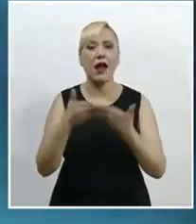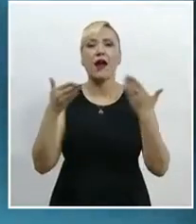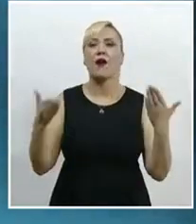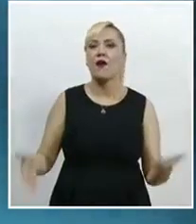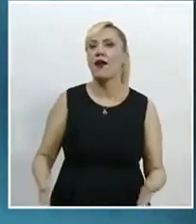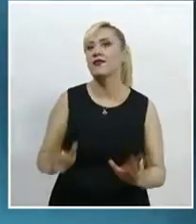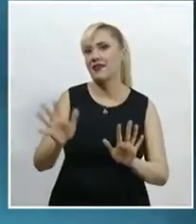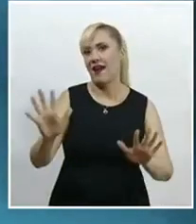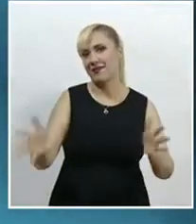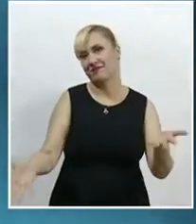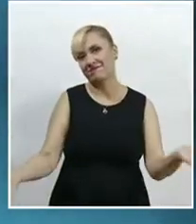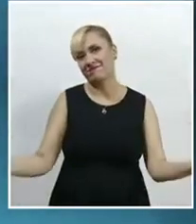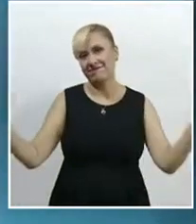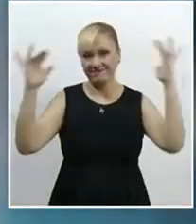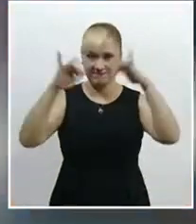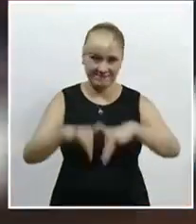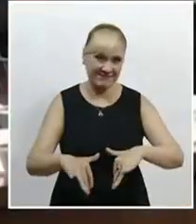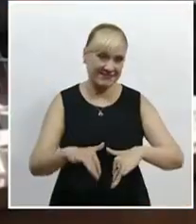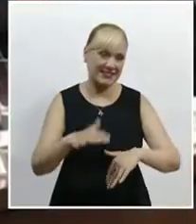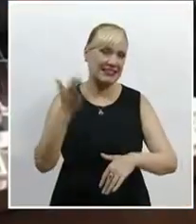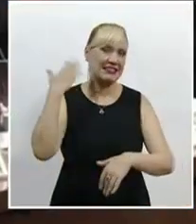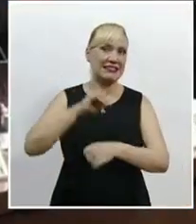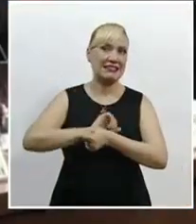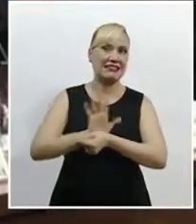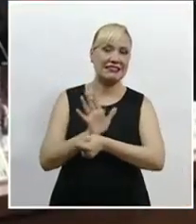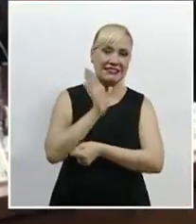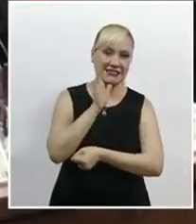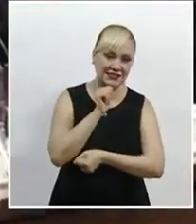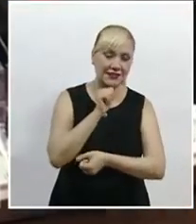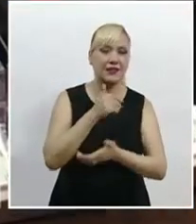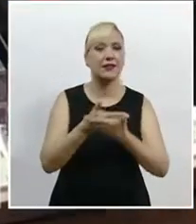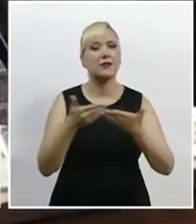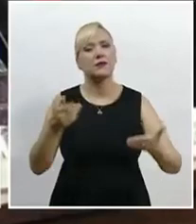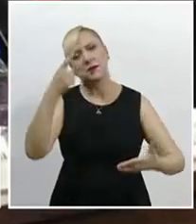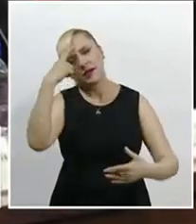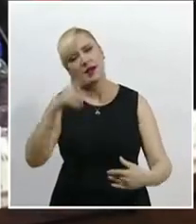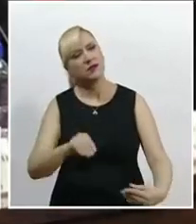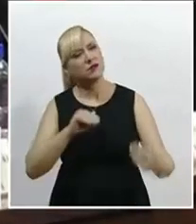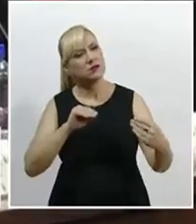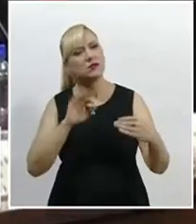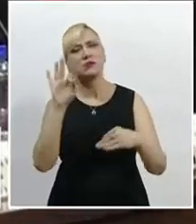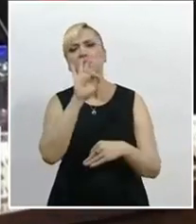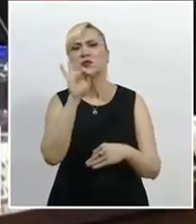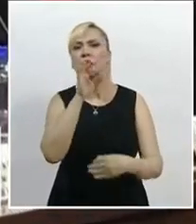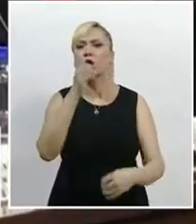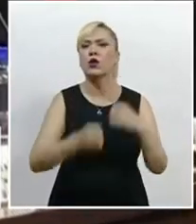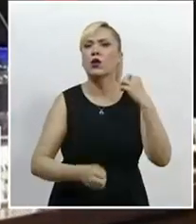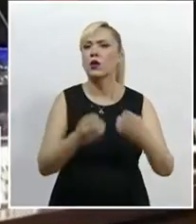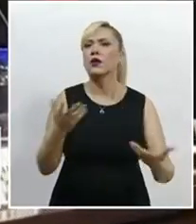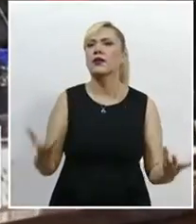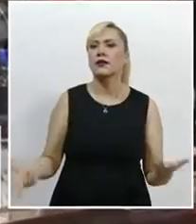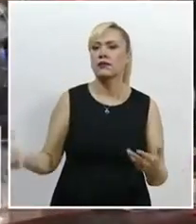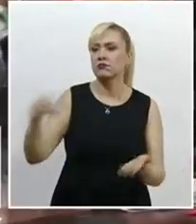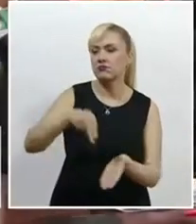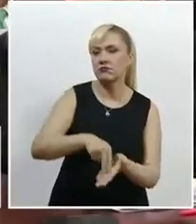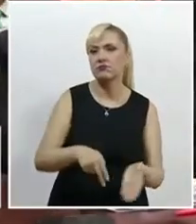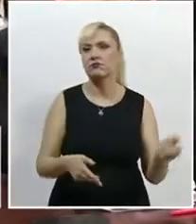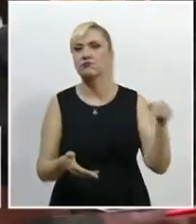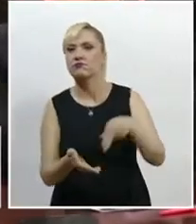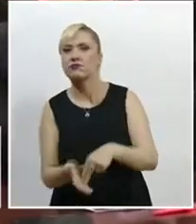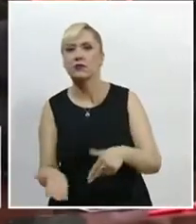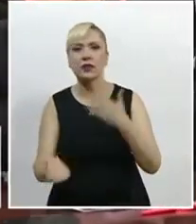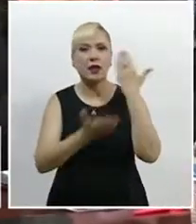modalidad presencial. La competencia consiste en una simulación de litigio de un caso ante la Corte con la participación de estudiantes